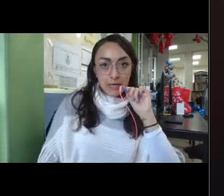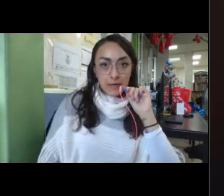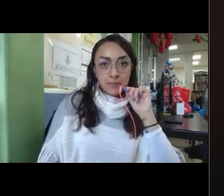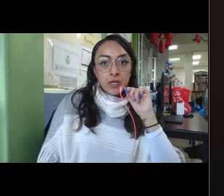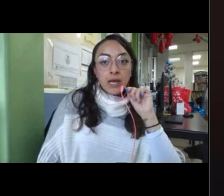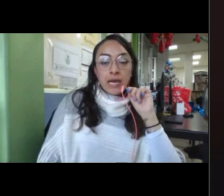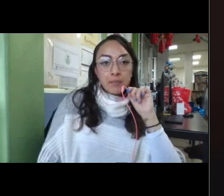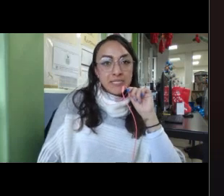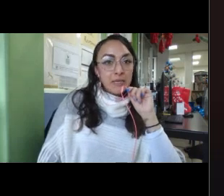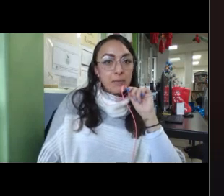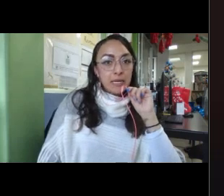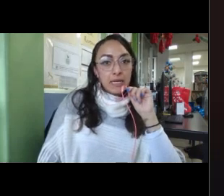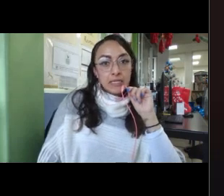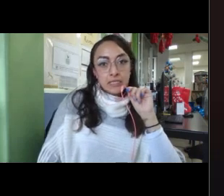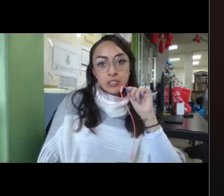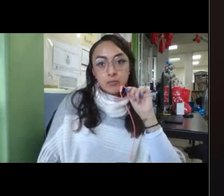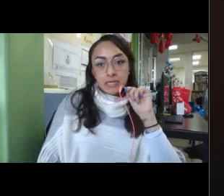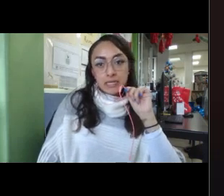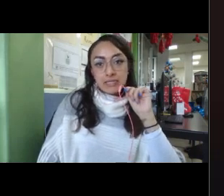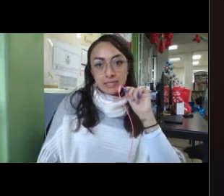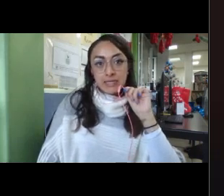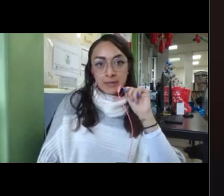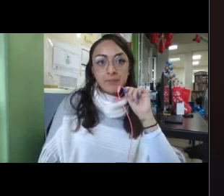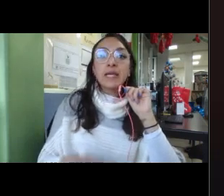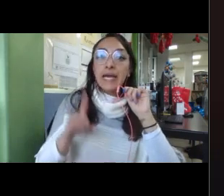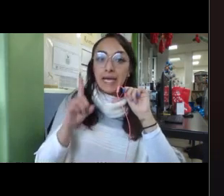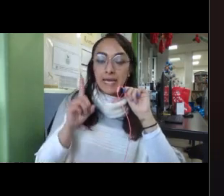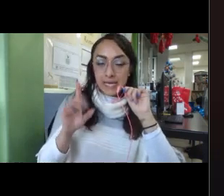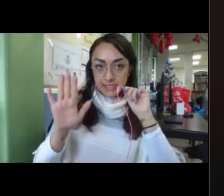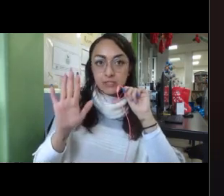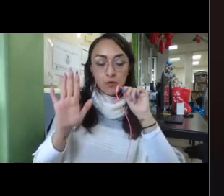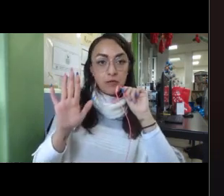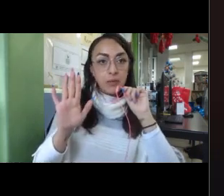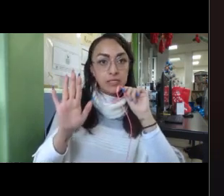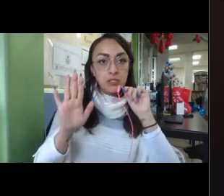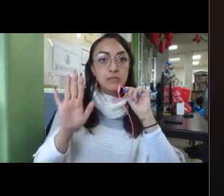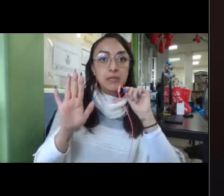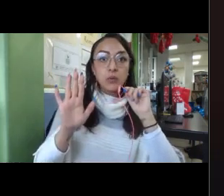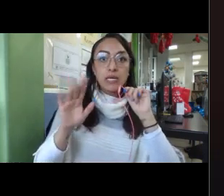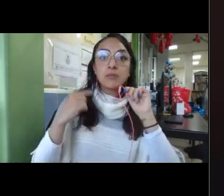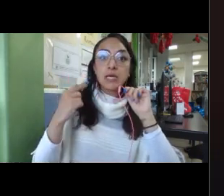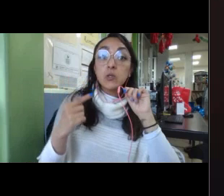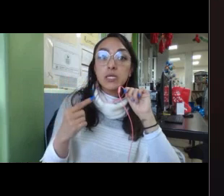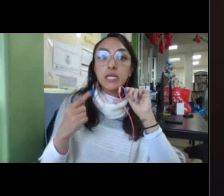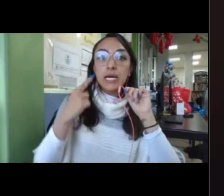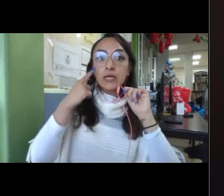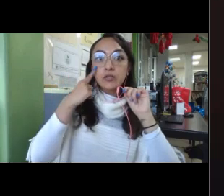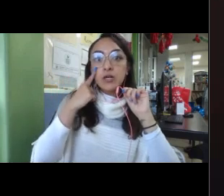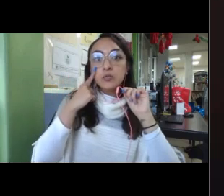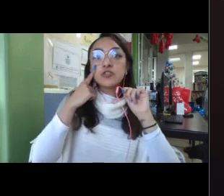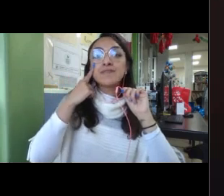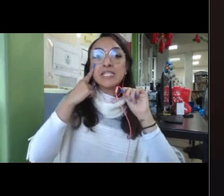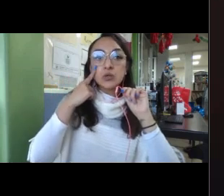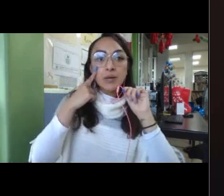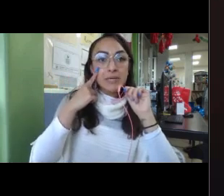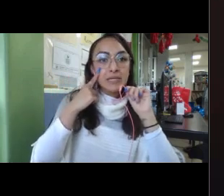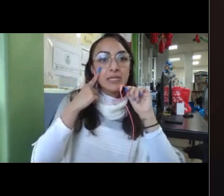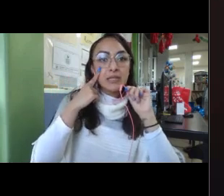B chica? La pancita para la derecha o para la izquierda. Estas configuraciones manuales me ayudan a que los